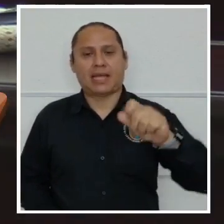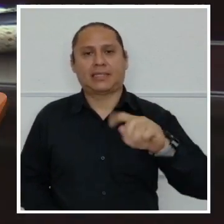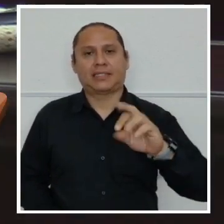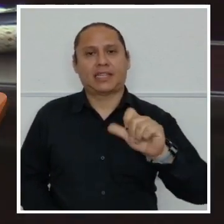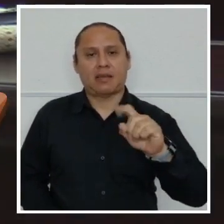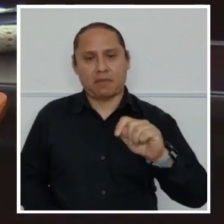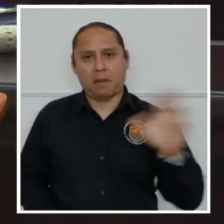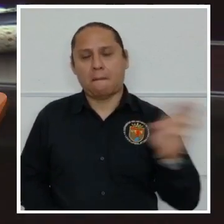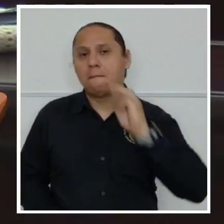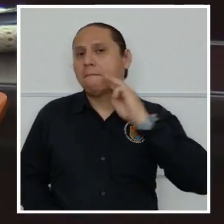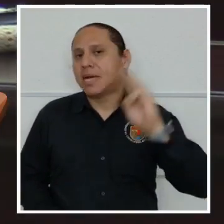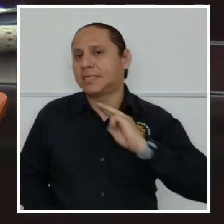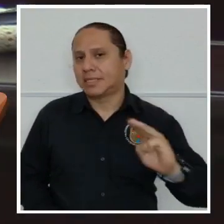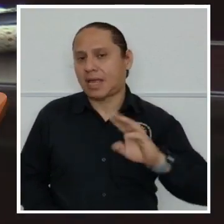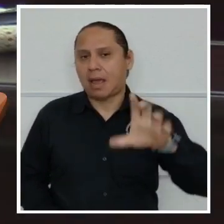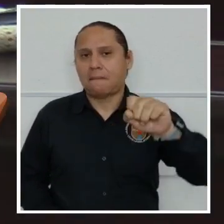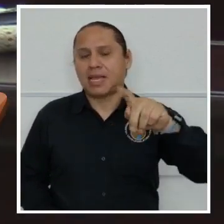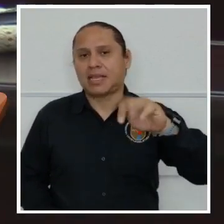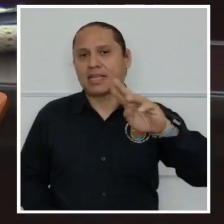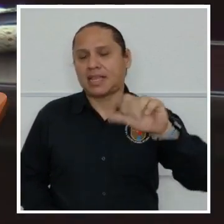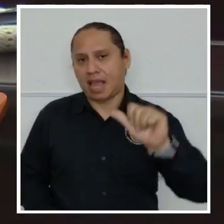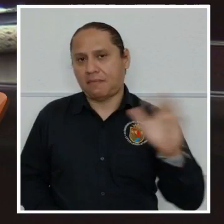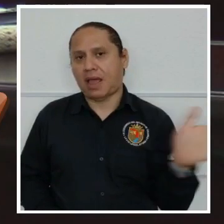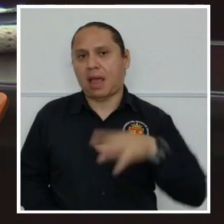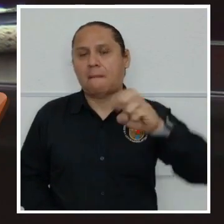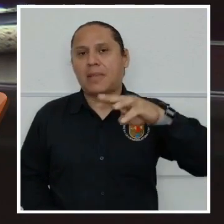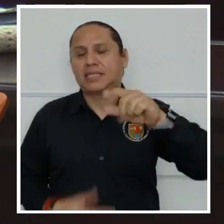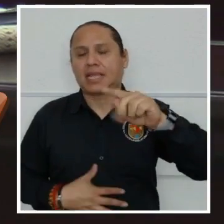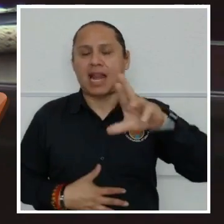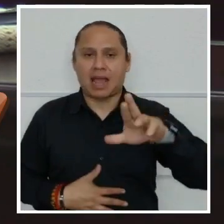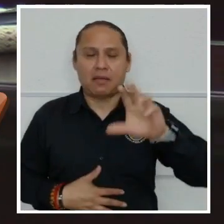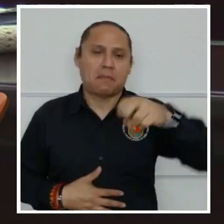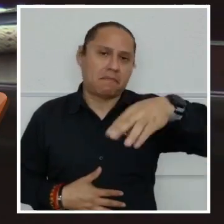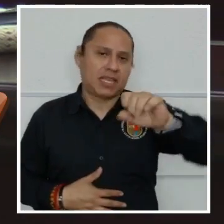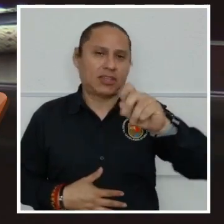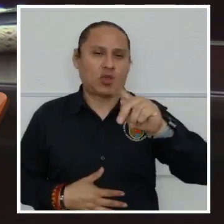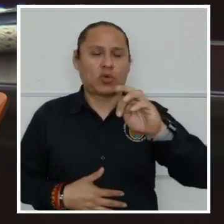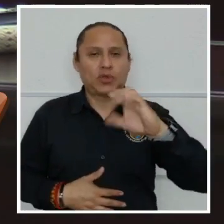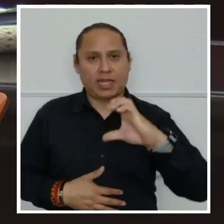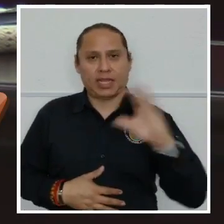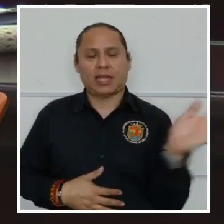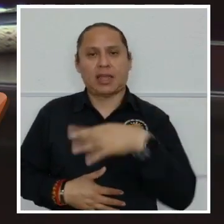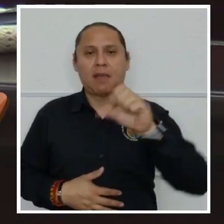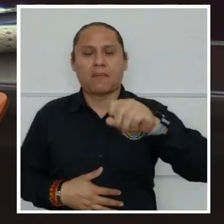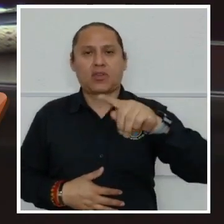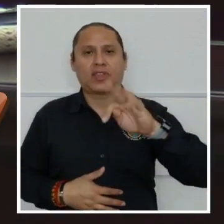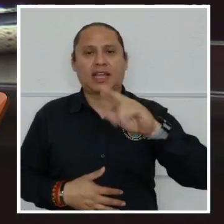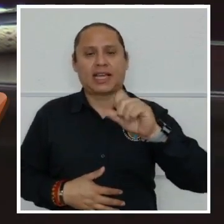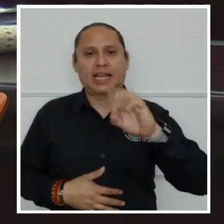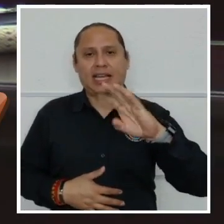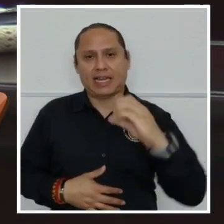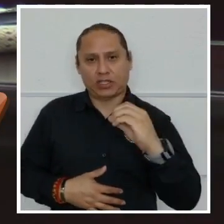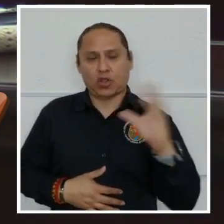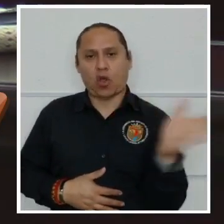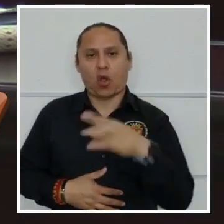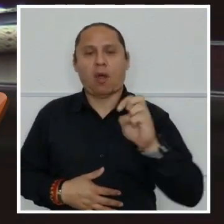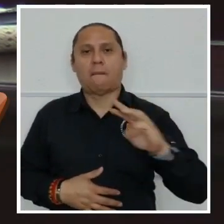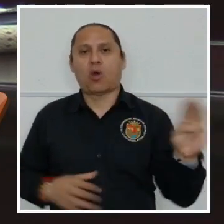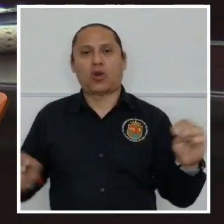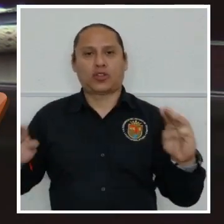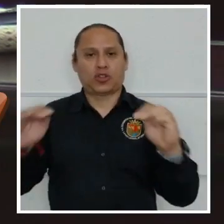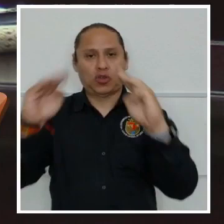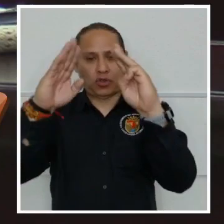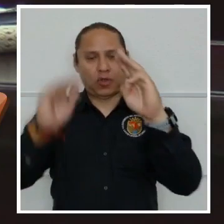Madero, Mazatán, Metapa, Mezcalapa, Mitontic, Montecristo de Guerrero,